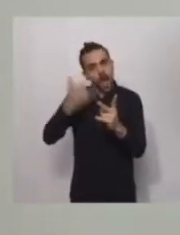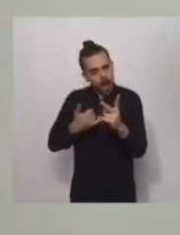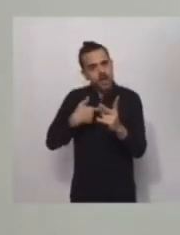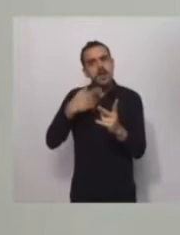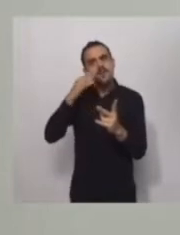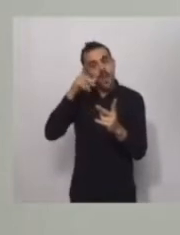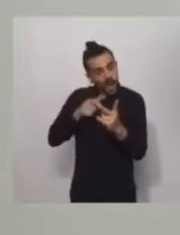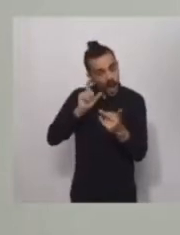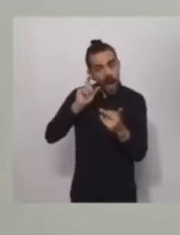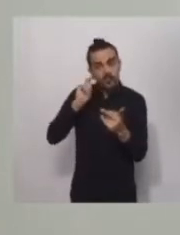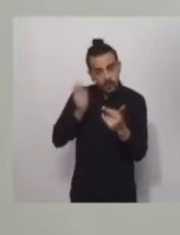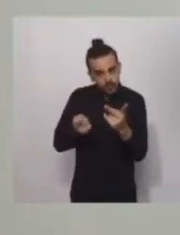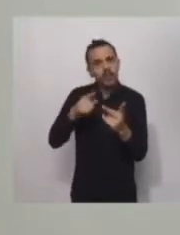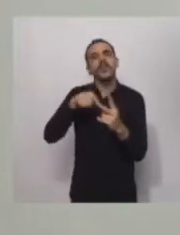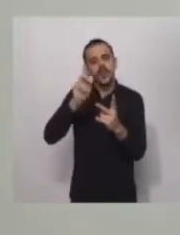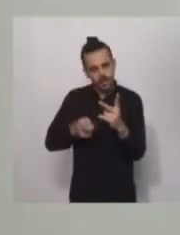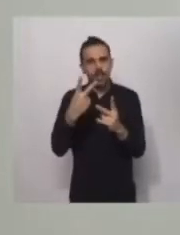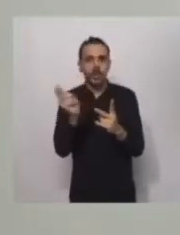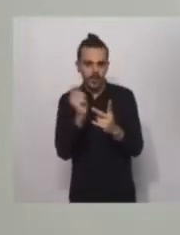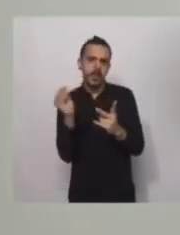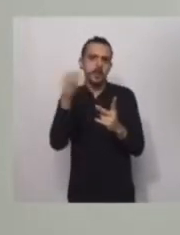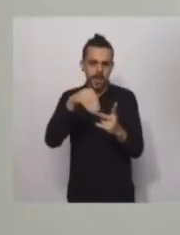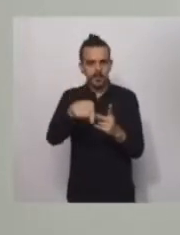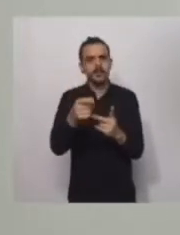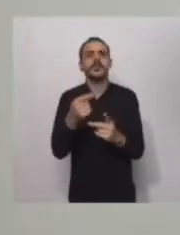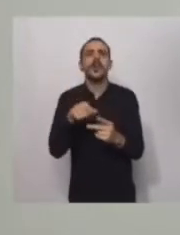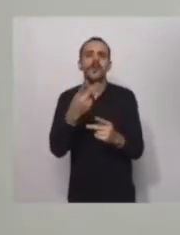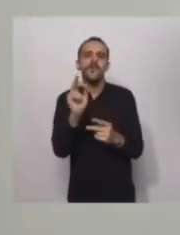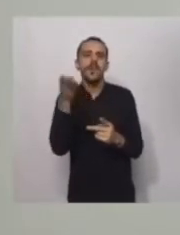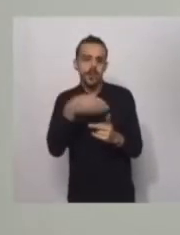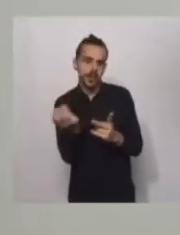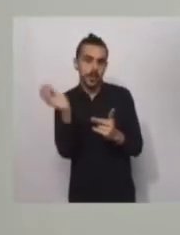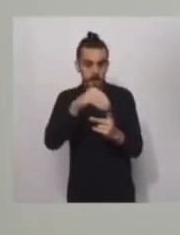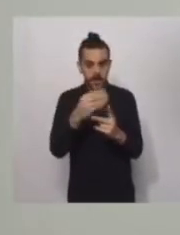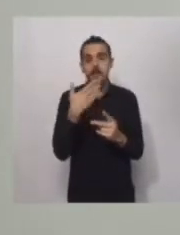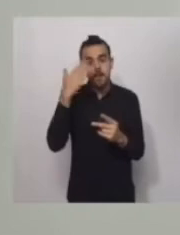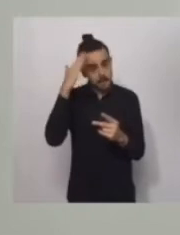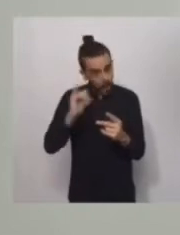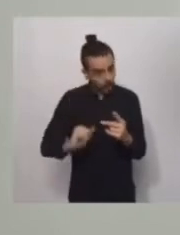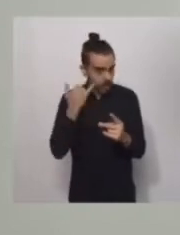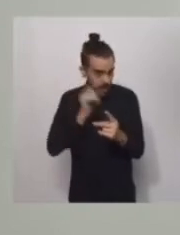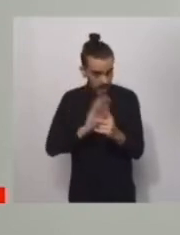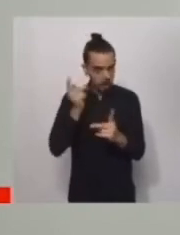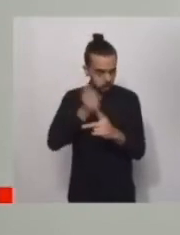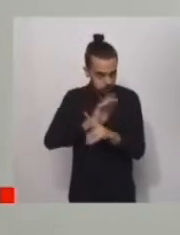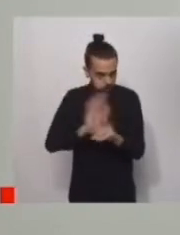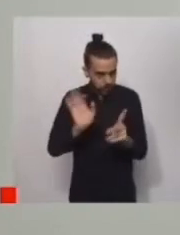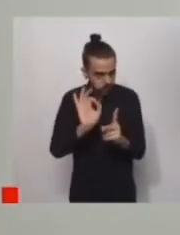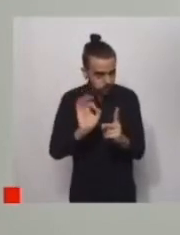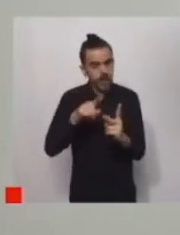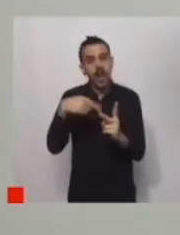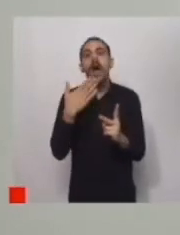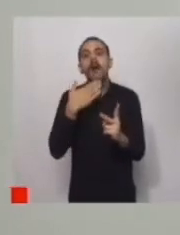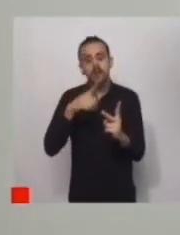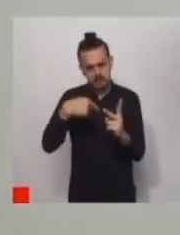esos estudiantes que le falta algún requisito que no lo pudieron conseguir por esta situación, pero lo tenemos registrado y lo tenemos cargado como que le